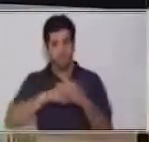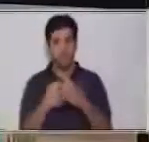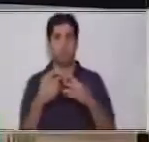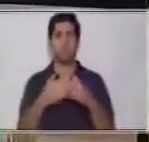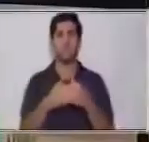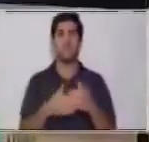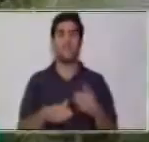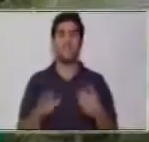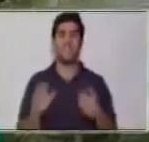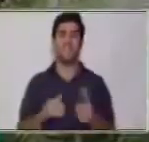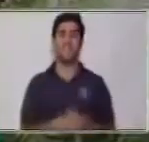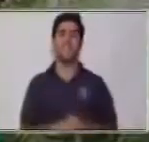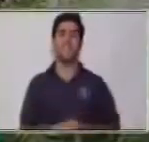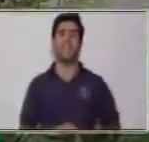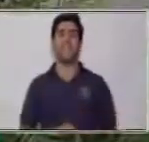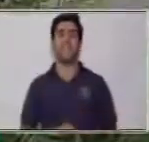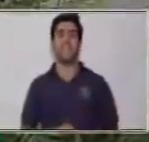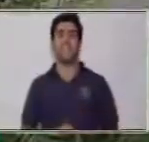con